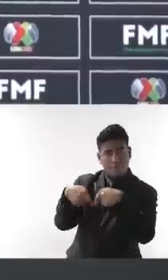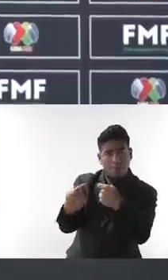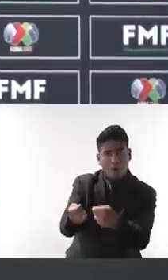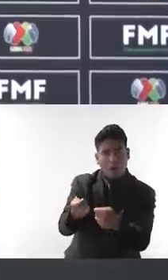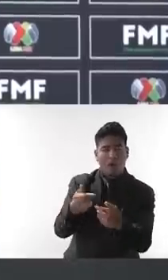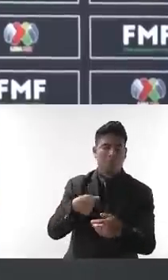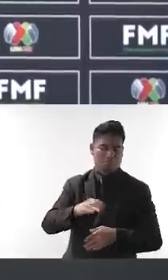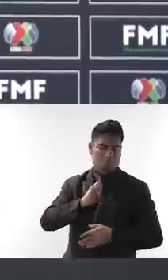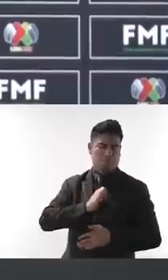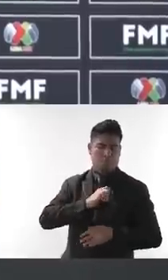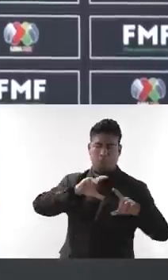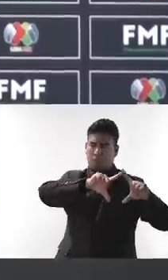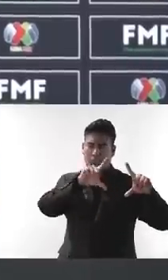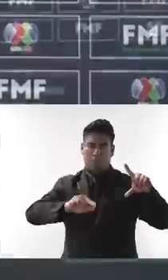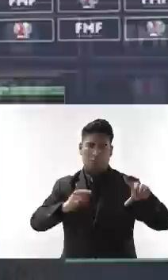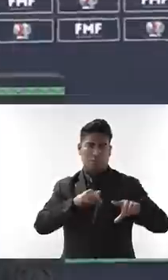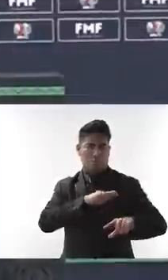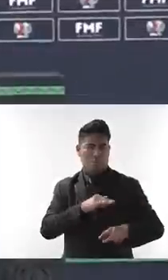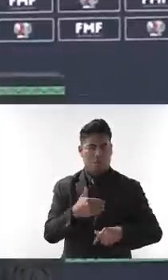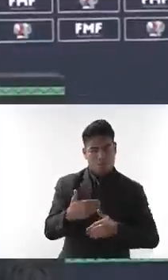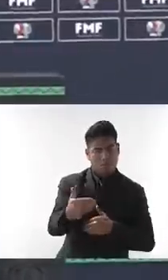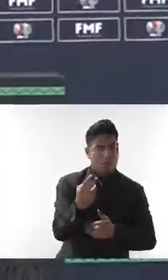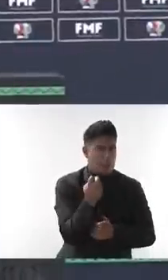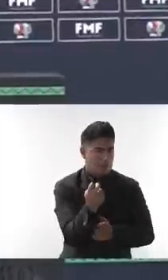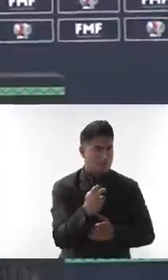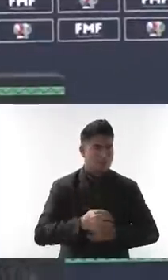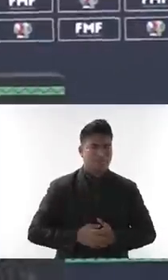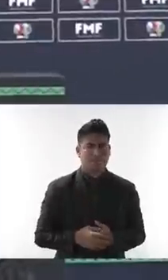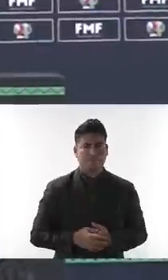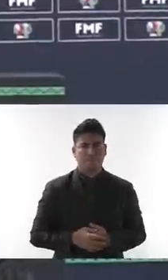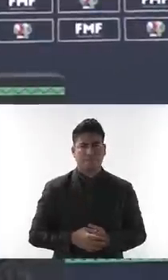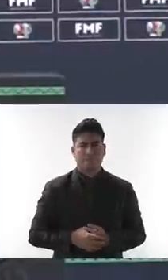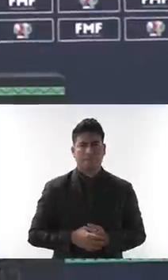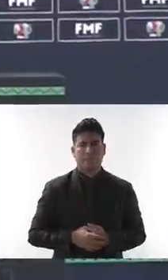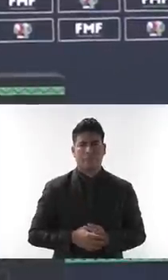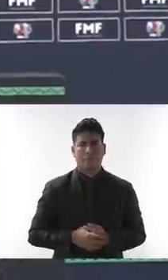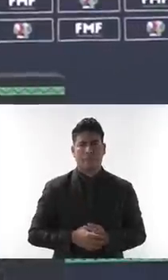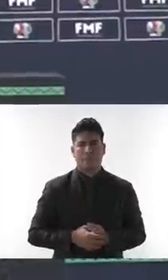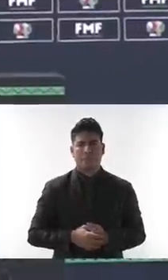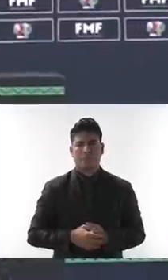México contra Jamaica. León Lecanda, de ESPN.